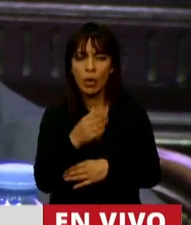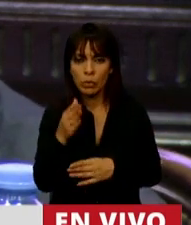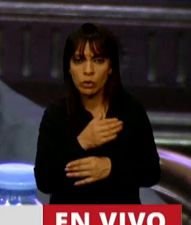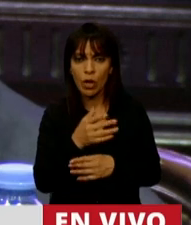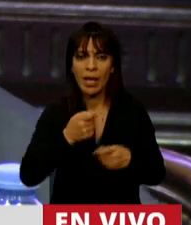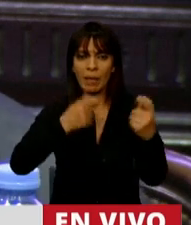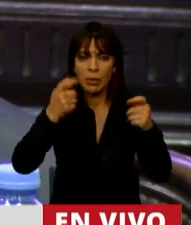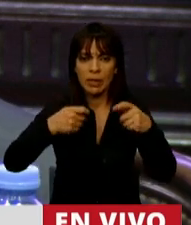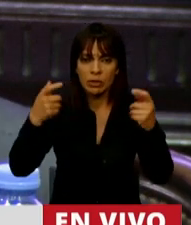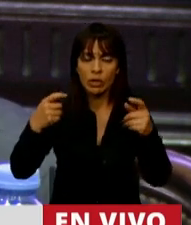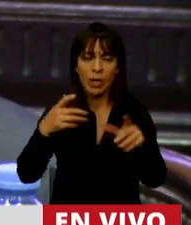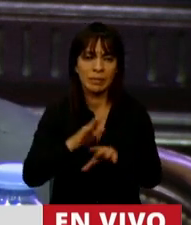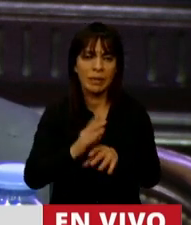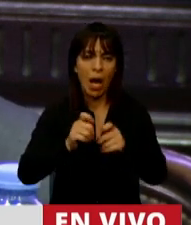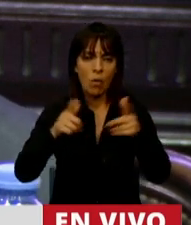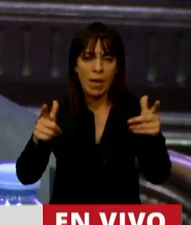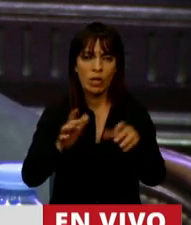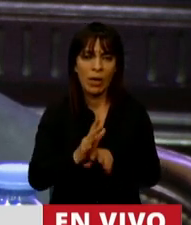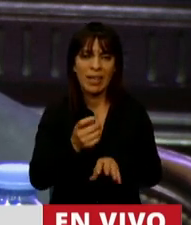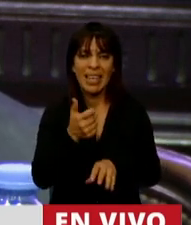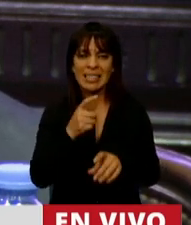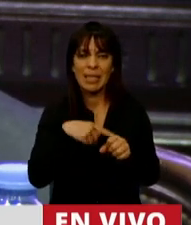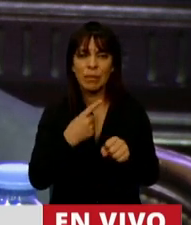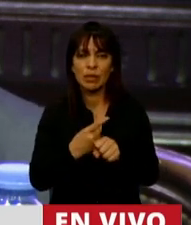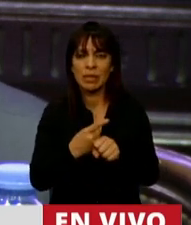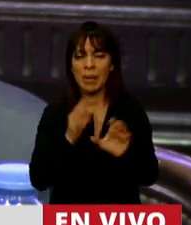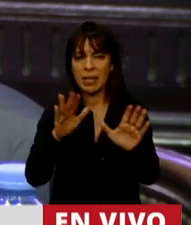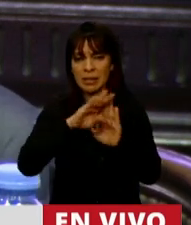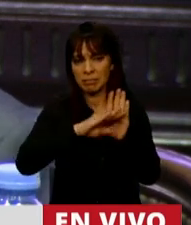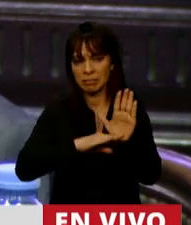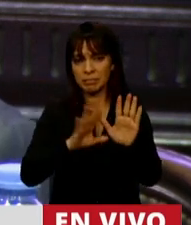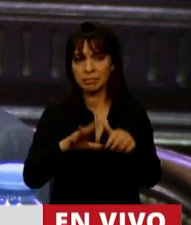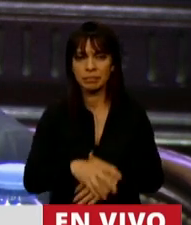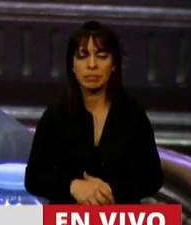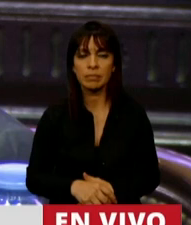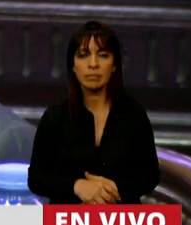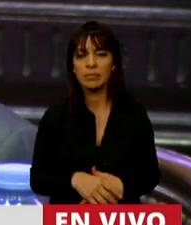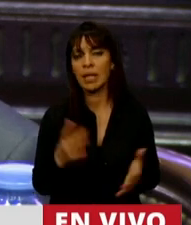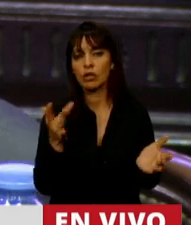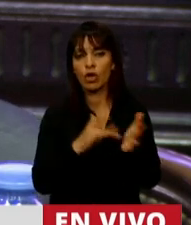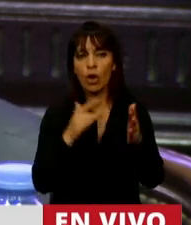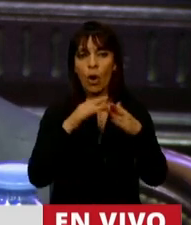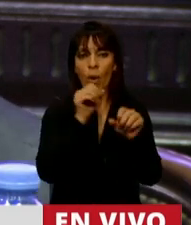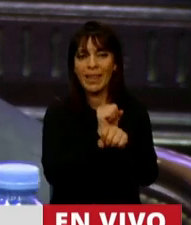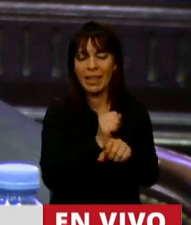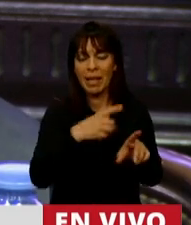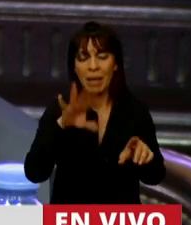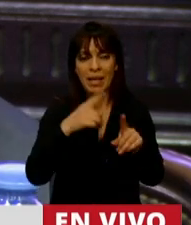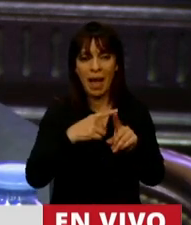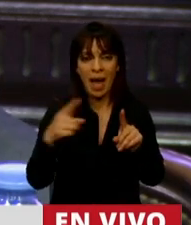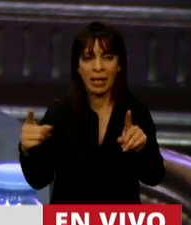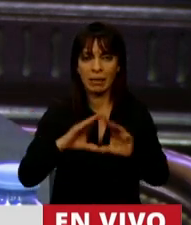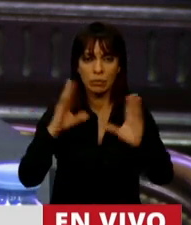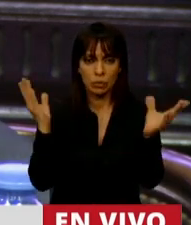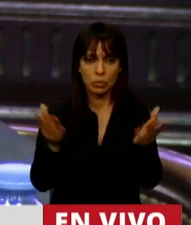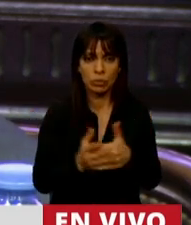las exportaciones es casi imposible con las actuales reglas de juego. Tuvimos la cuarentena más larga del mundo, lo que va a